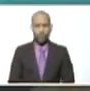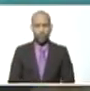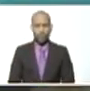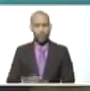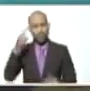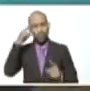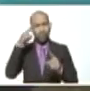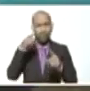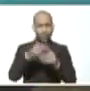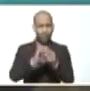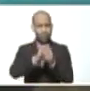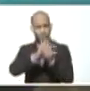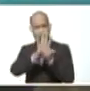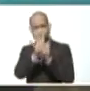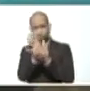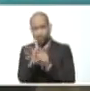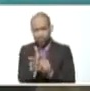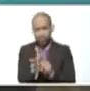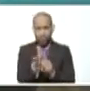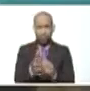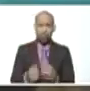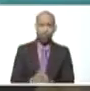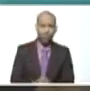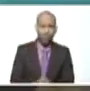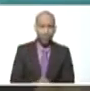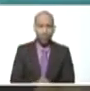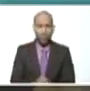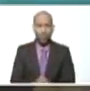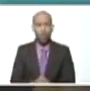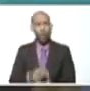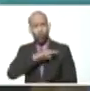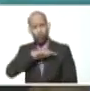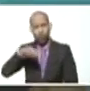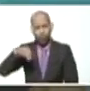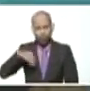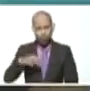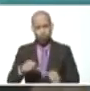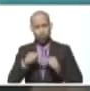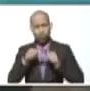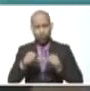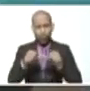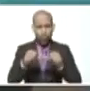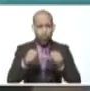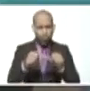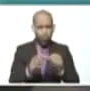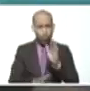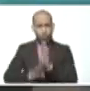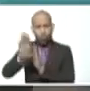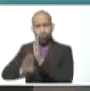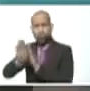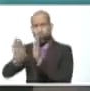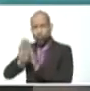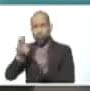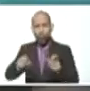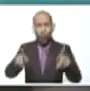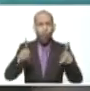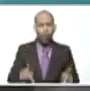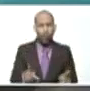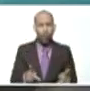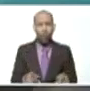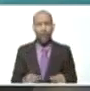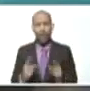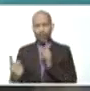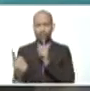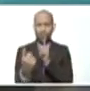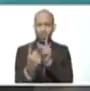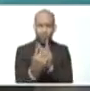Para que la pandemia que nos azota no nos acobarde y aísle, sino que sea una oportunidad para estar más